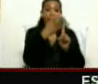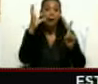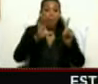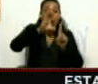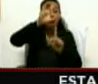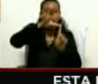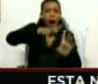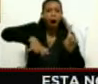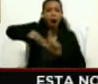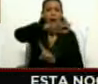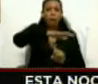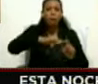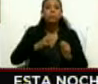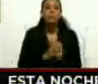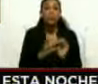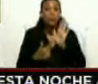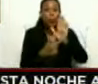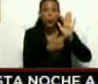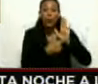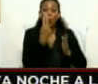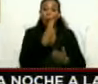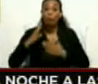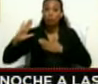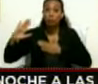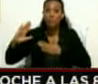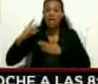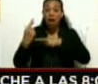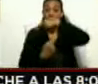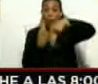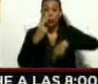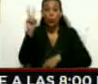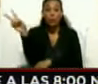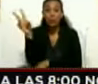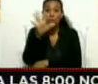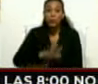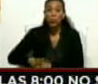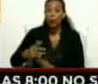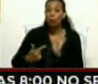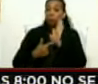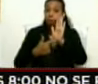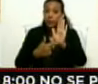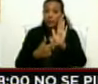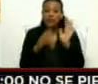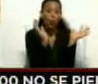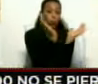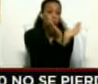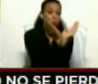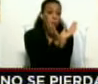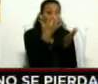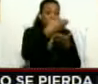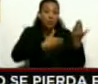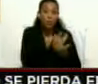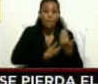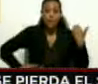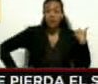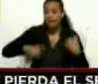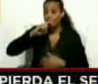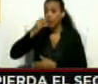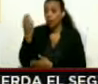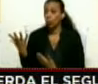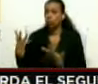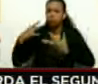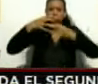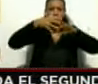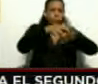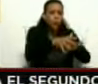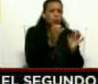materia de acción climática. Es una muestra del compromiso de la República Bolivariana de Venezuela, de la Revolución Bolivariana y de su presidente Nicolás